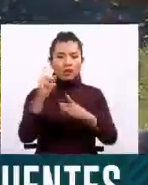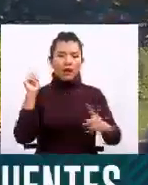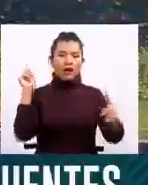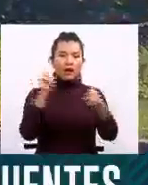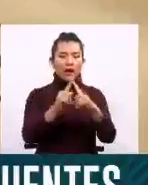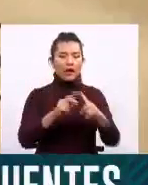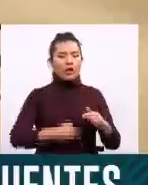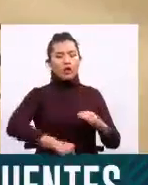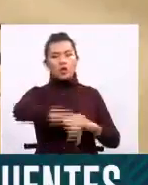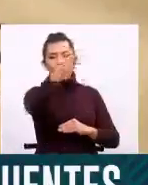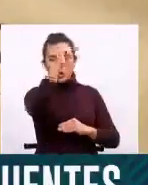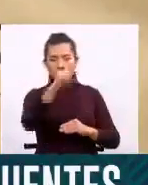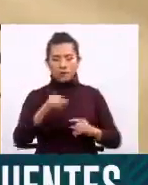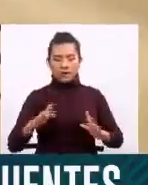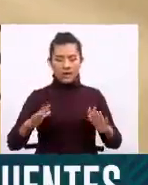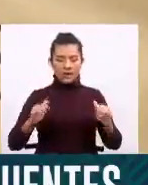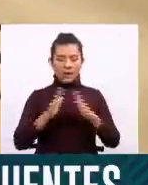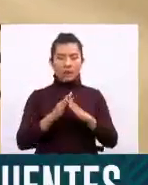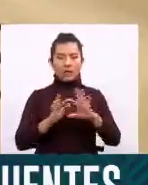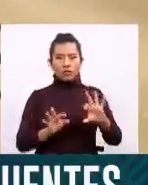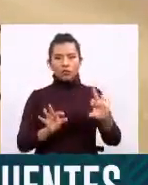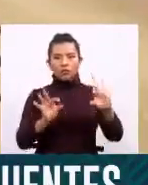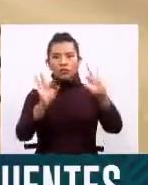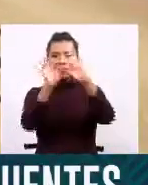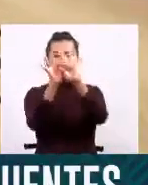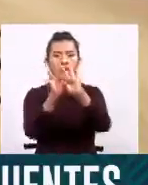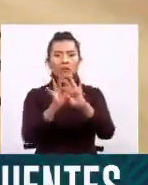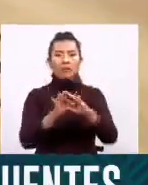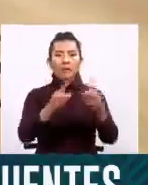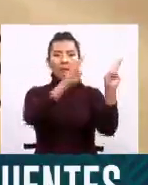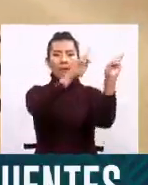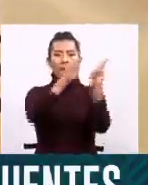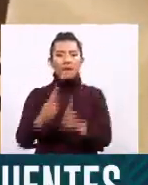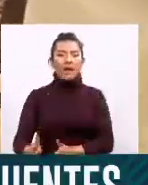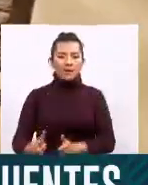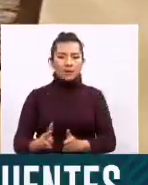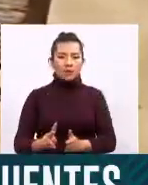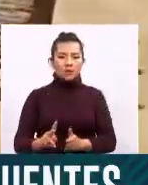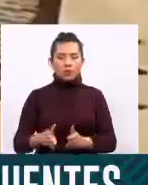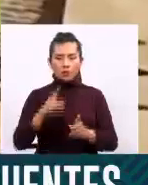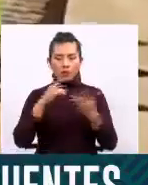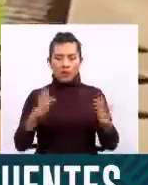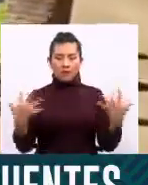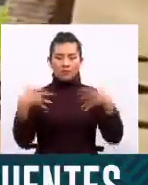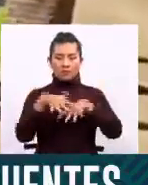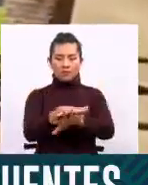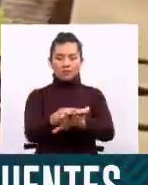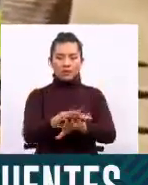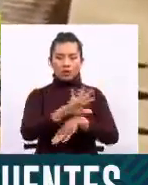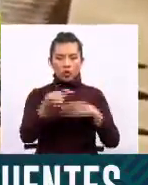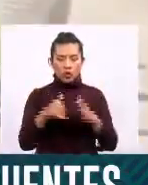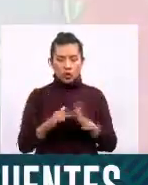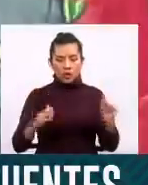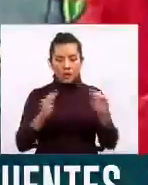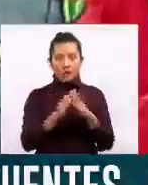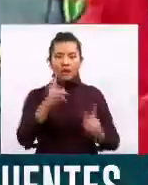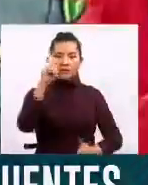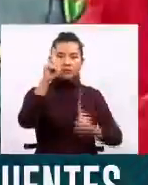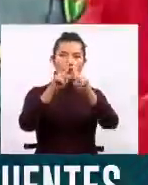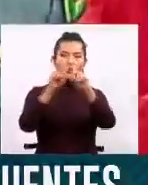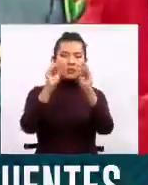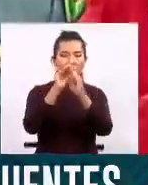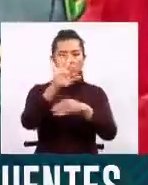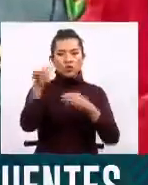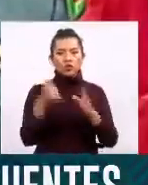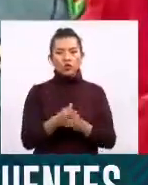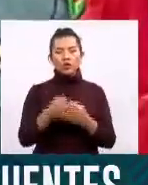una al departamento de La Paz con el departamento de Pando, hacia la integración del altiplano con la Amazonía. Damos inicio a la